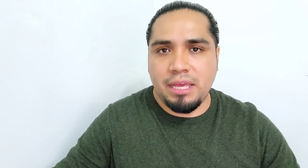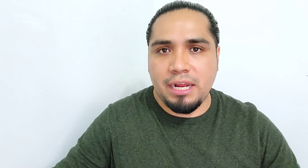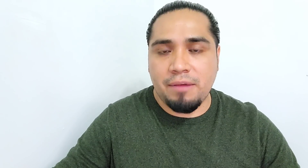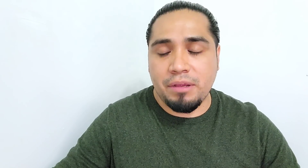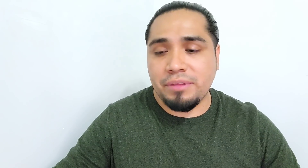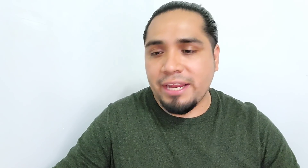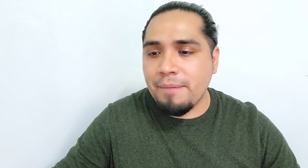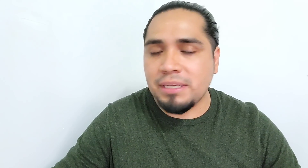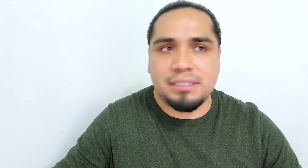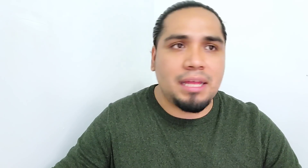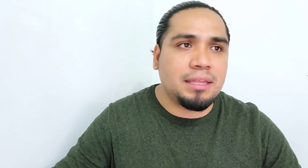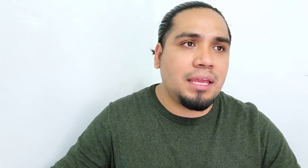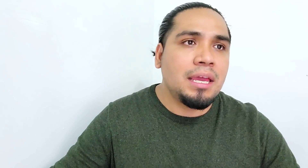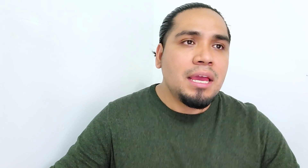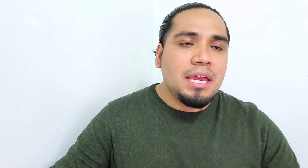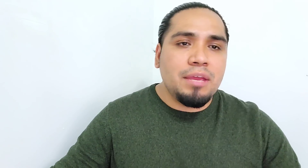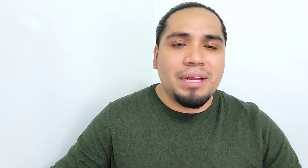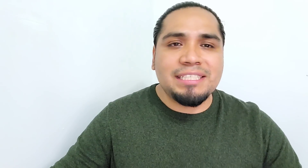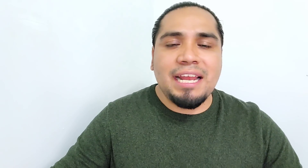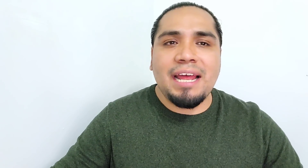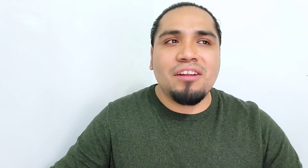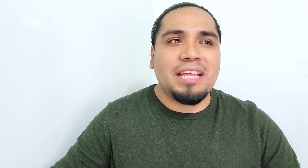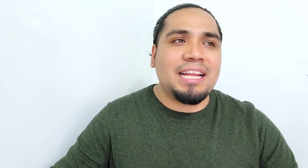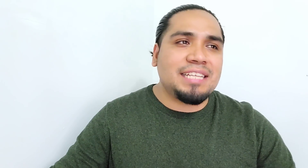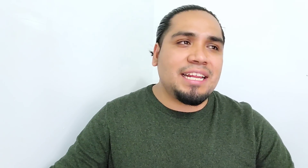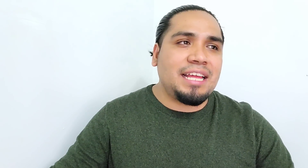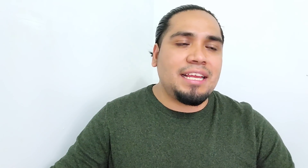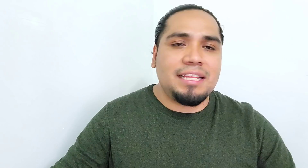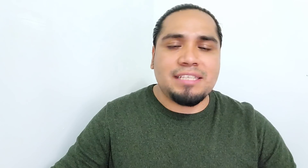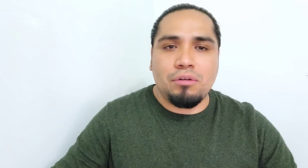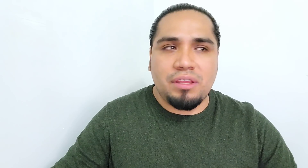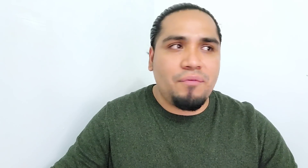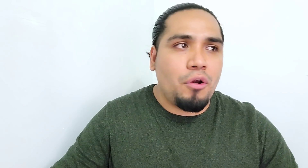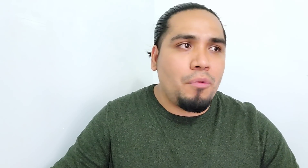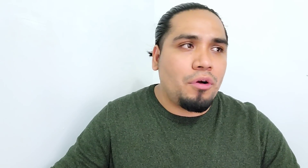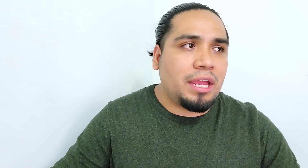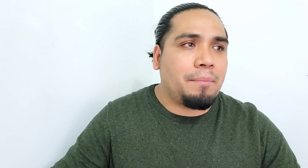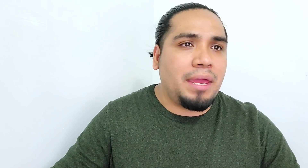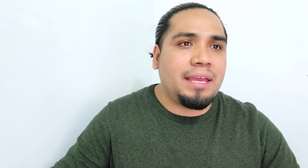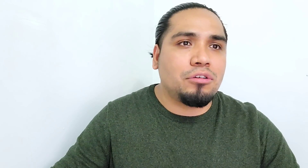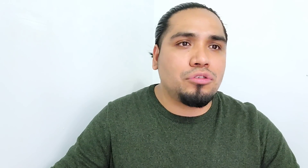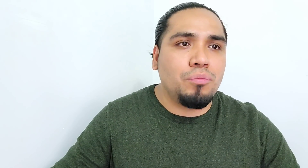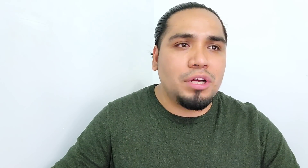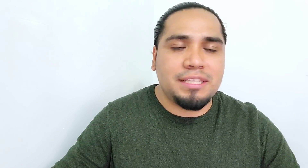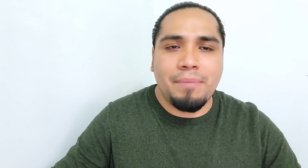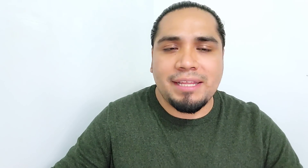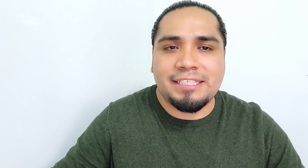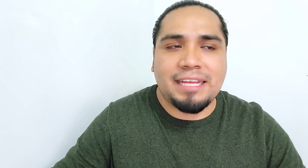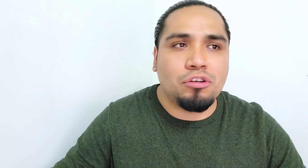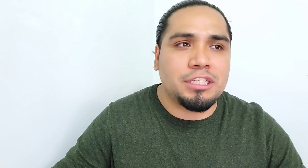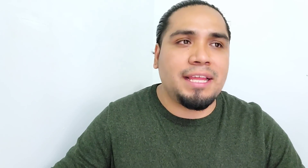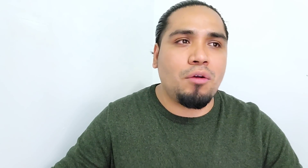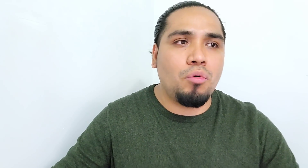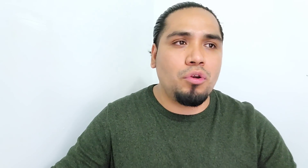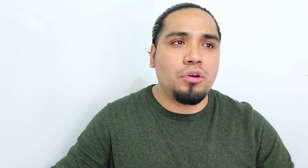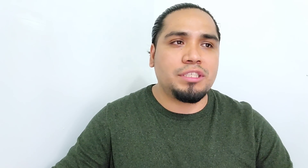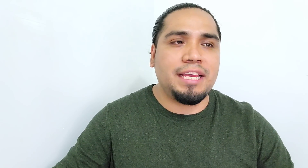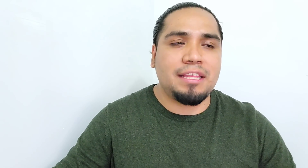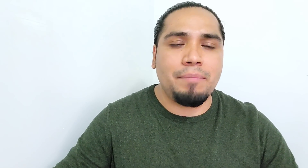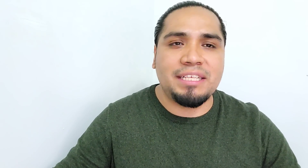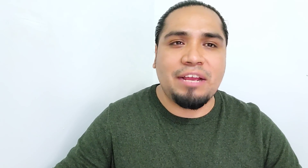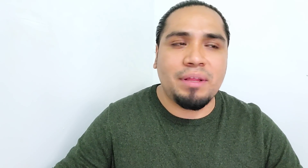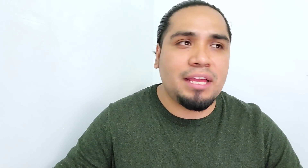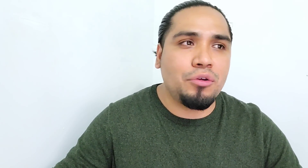esa manera me ayudarían bastante. Y bueno, esta es la nota. La Secretaría de Salud informó que en México sumó este martes 14 de